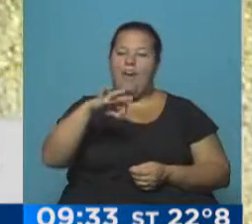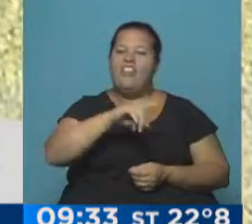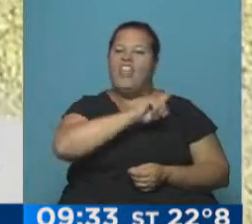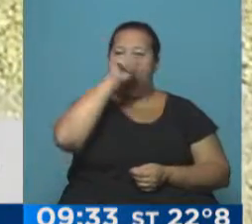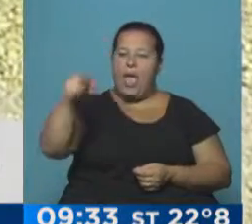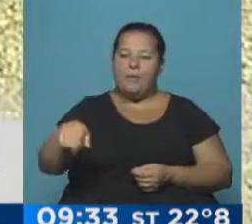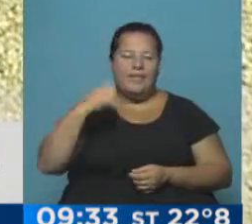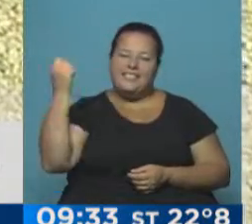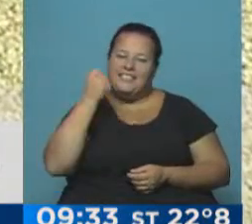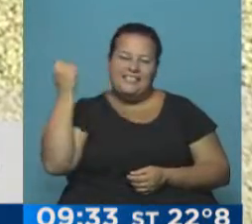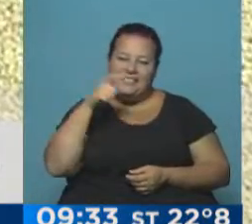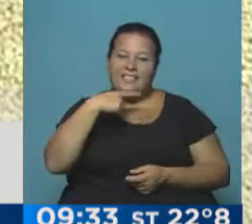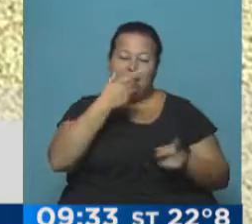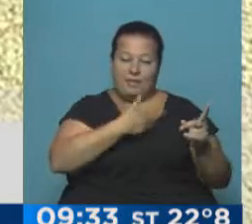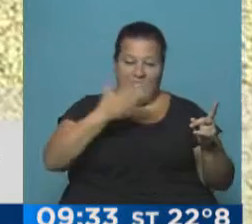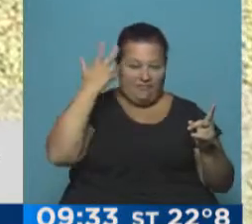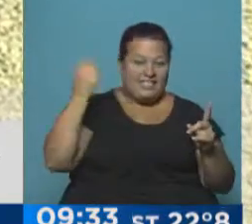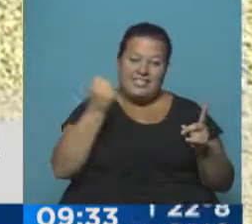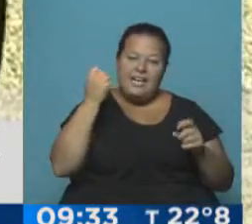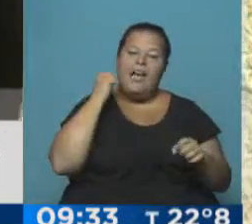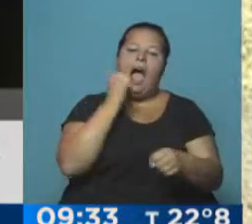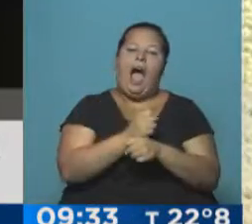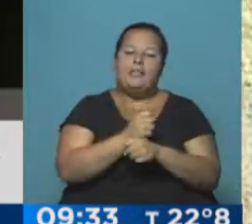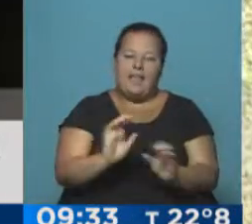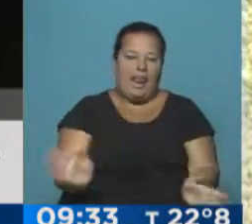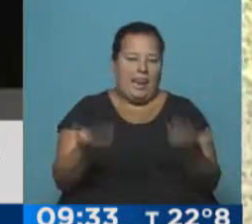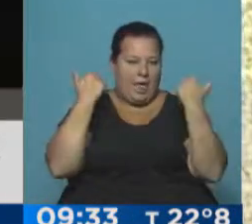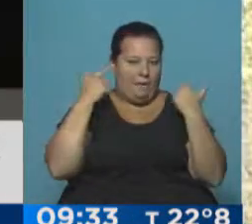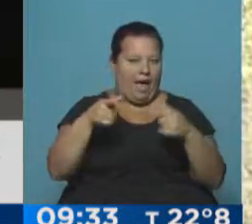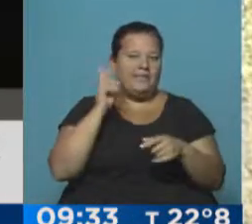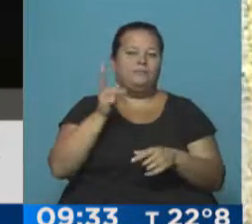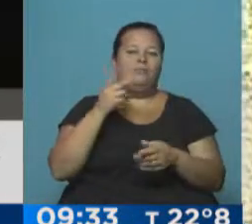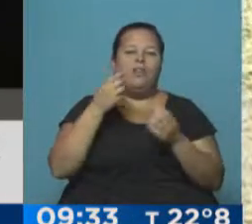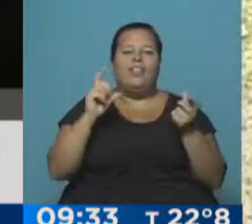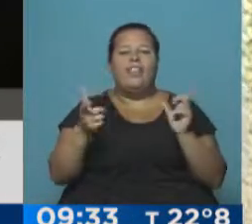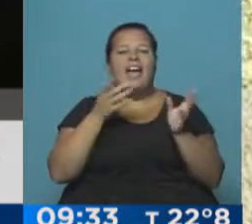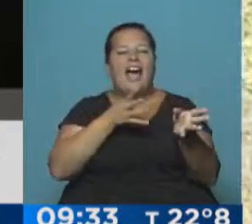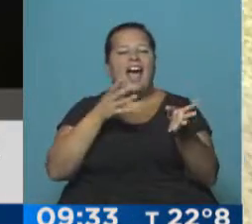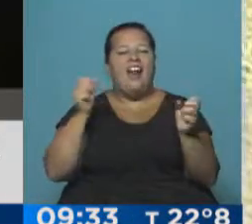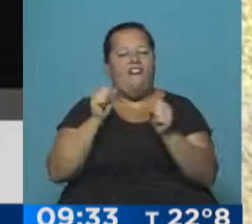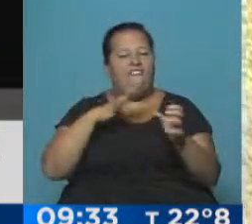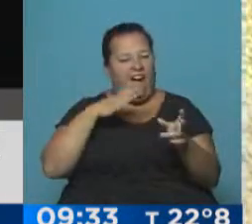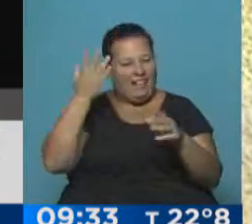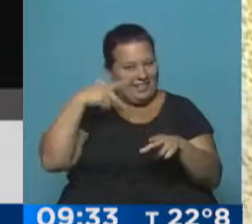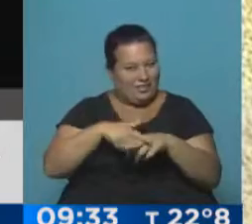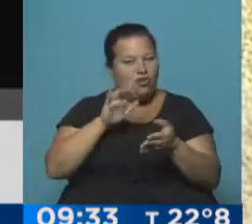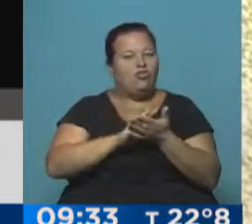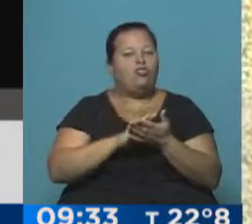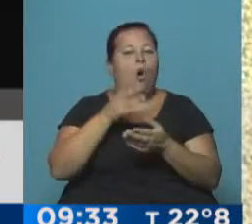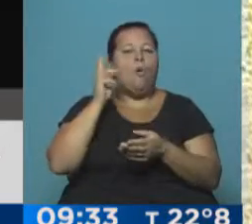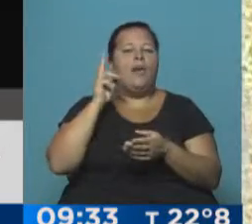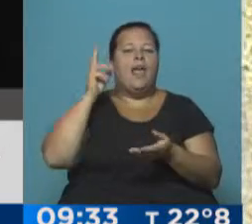hasta el final dijo françois hollande y levantar ese resquicio de la guerra fría así se refirió al bloqueo